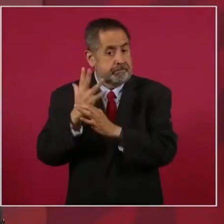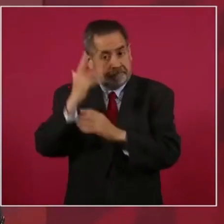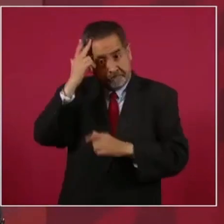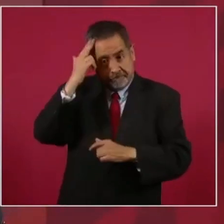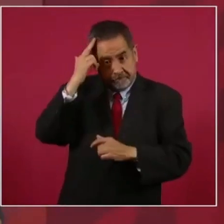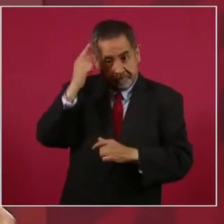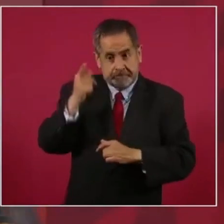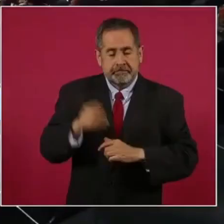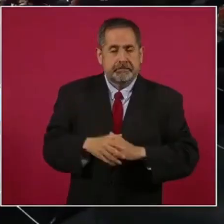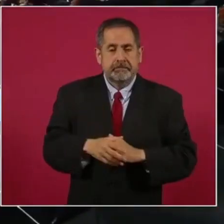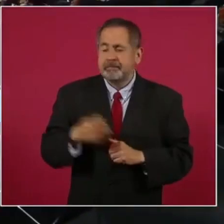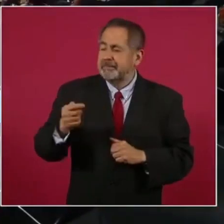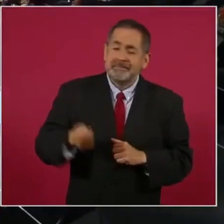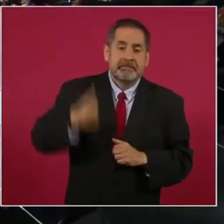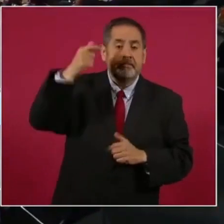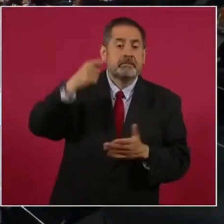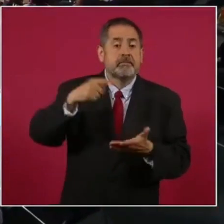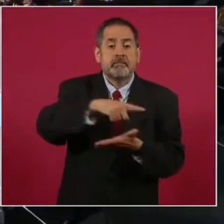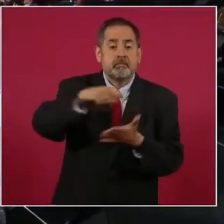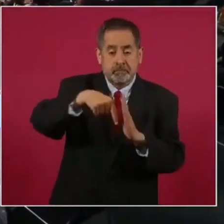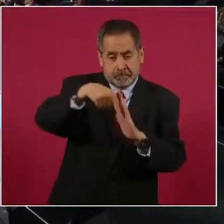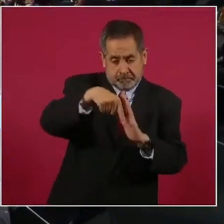del primer pozo petrolero